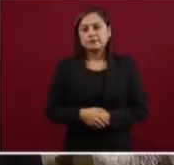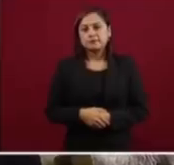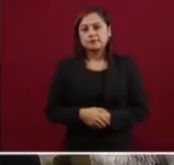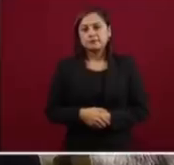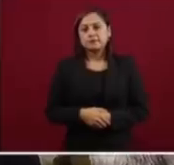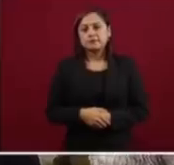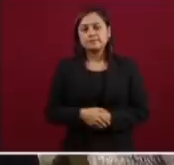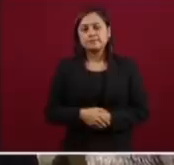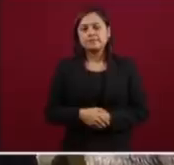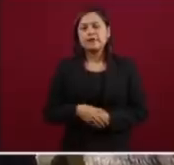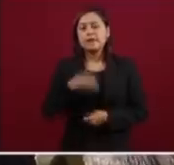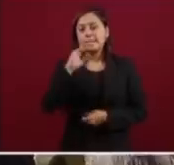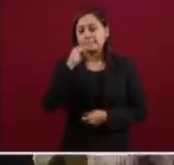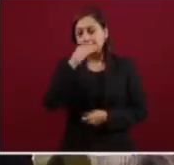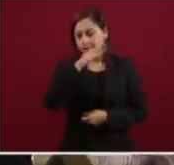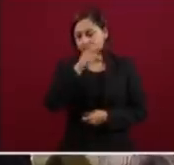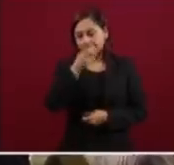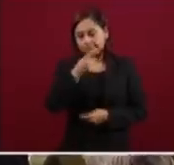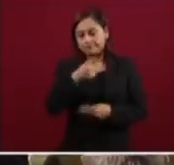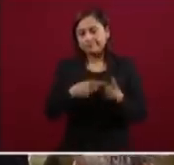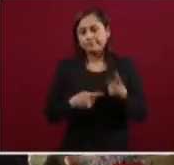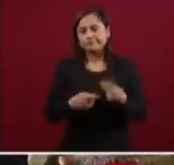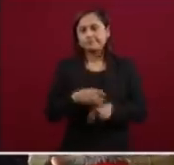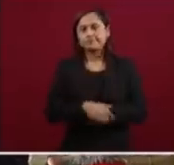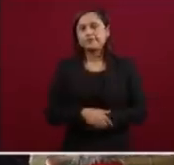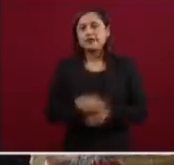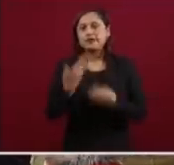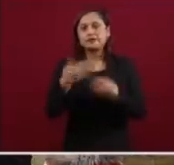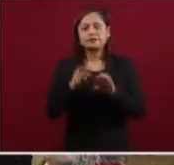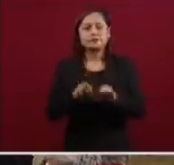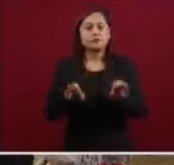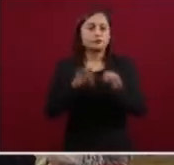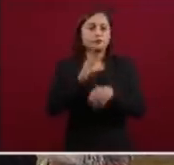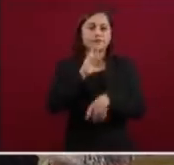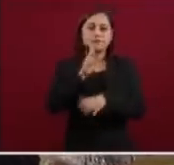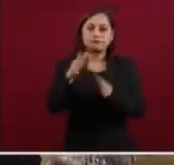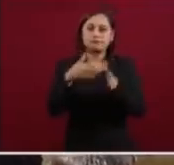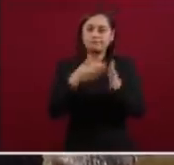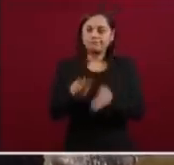y maíz y frijol es de lo mejor